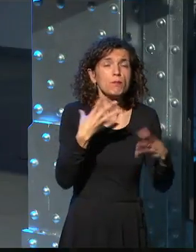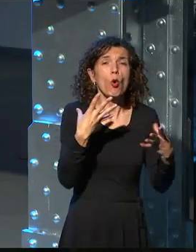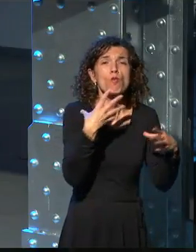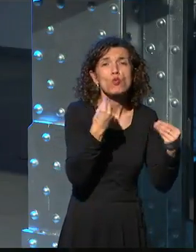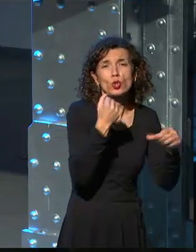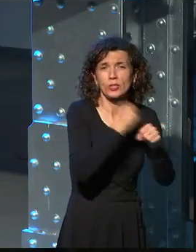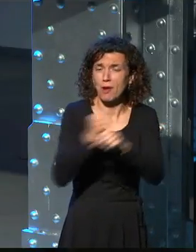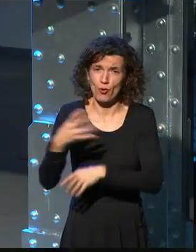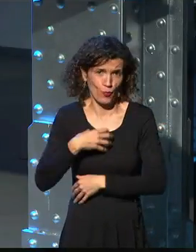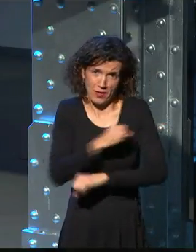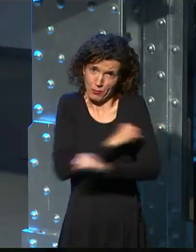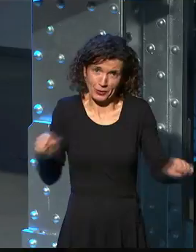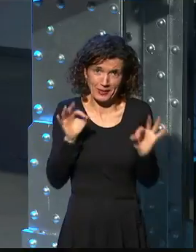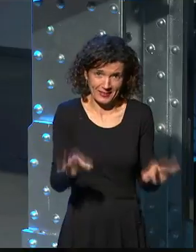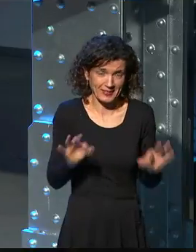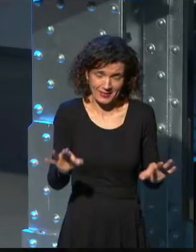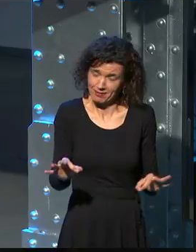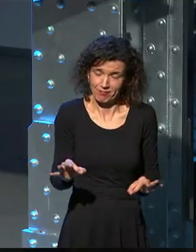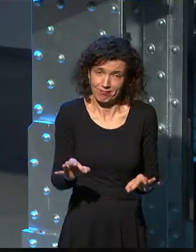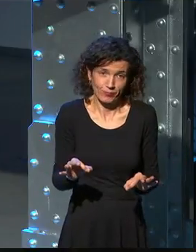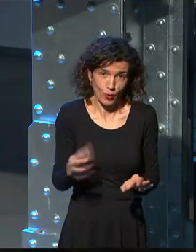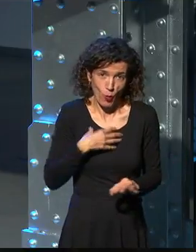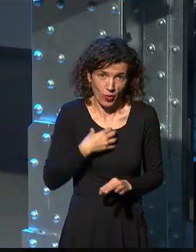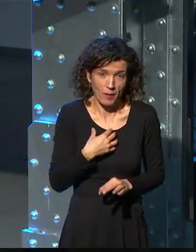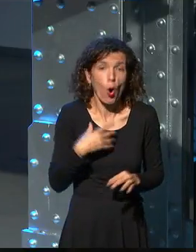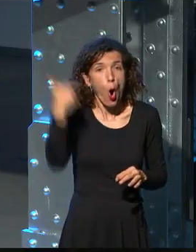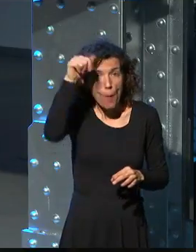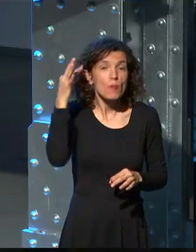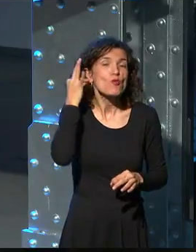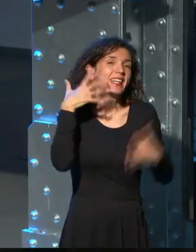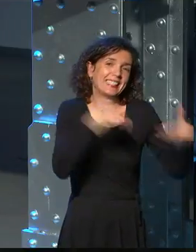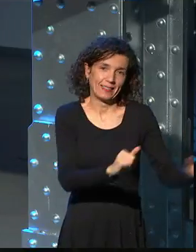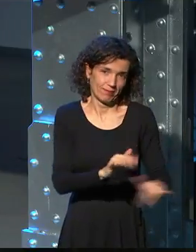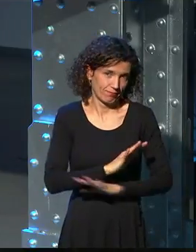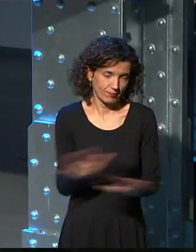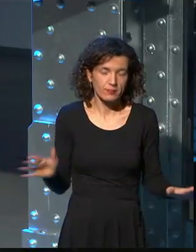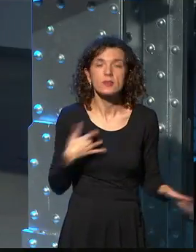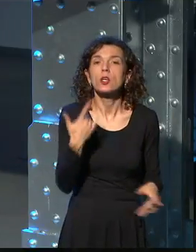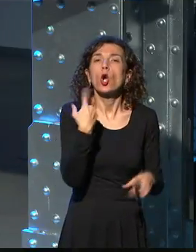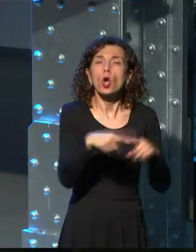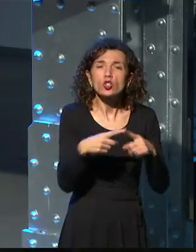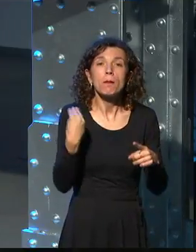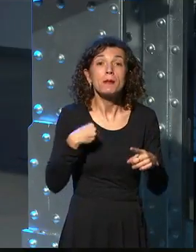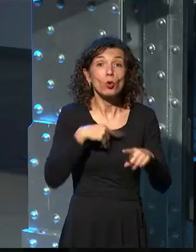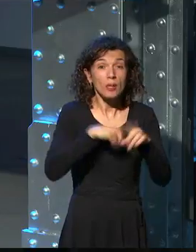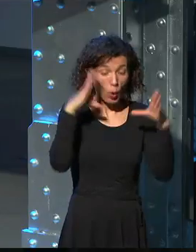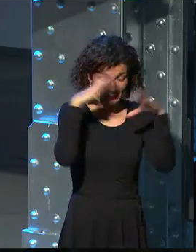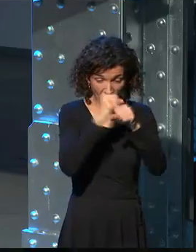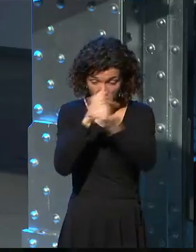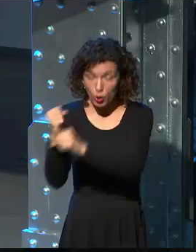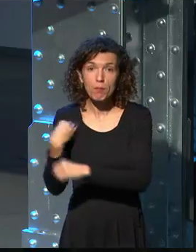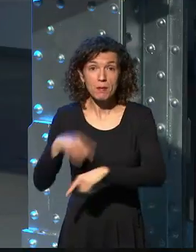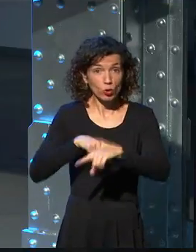no, lo siento, no funciona para nadie. Si queremos hacer varias cosas que demanden nuestra atención y